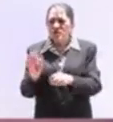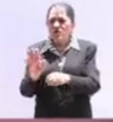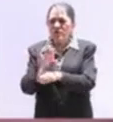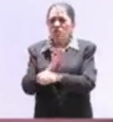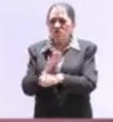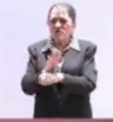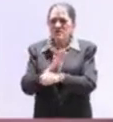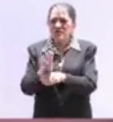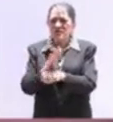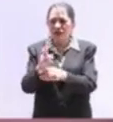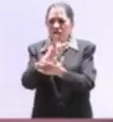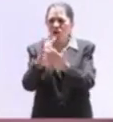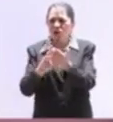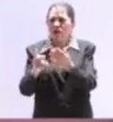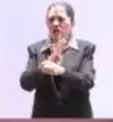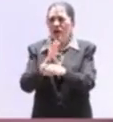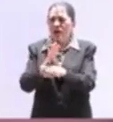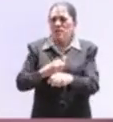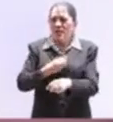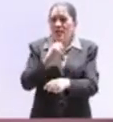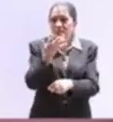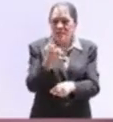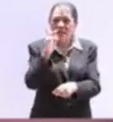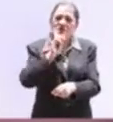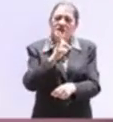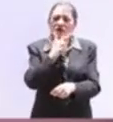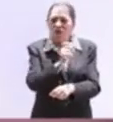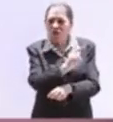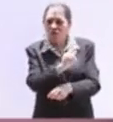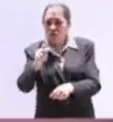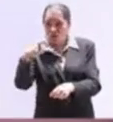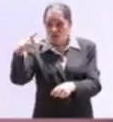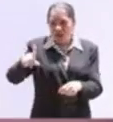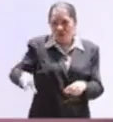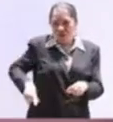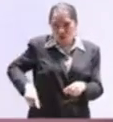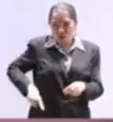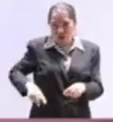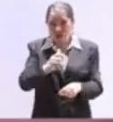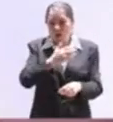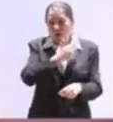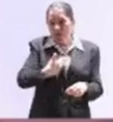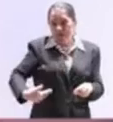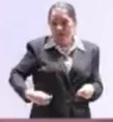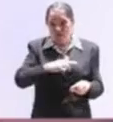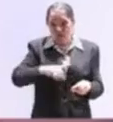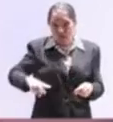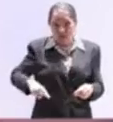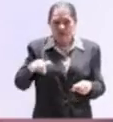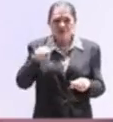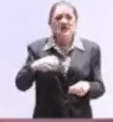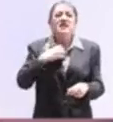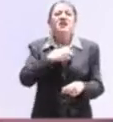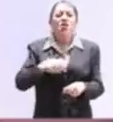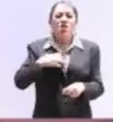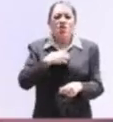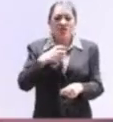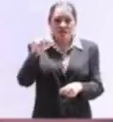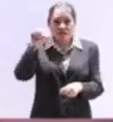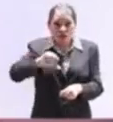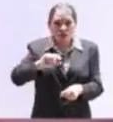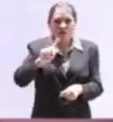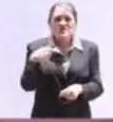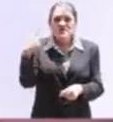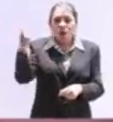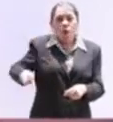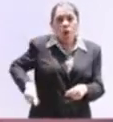Cuautla, muchísimas gracias, y a las y los funcionarios de su gobierno. Estamos muy contentos de que hoy sea un gobernador